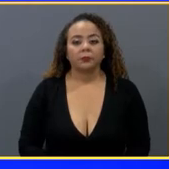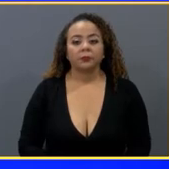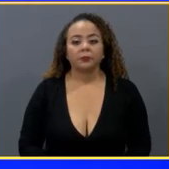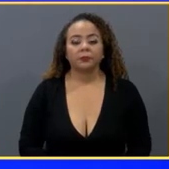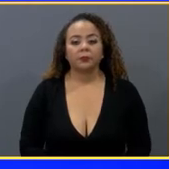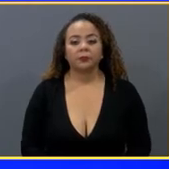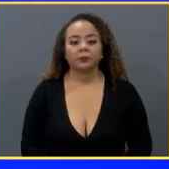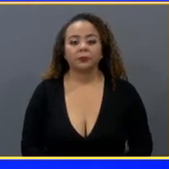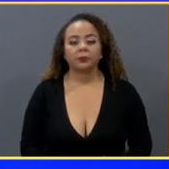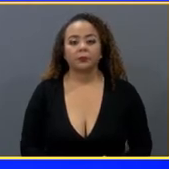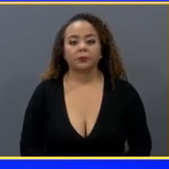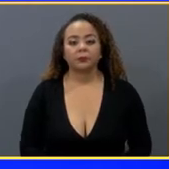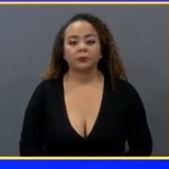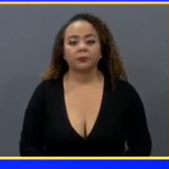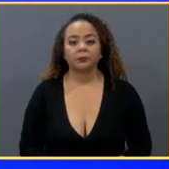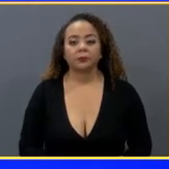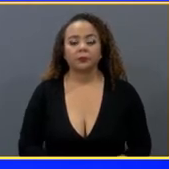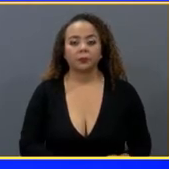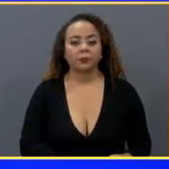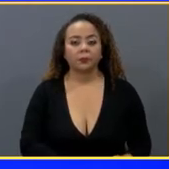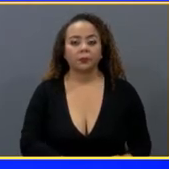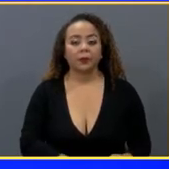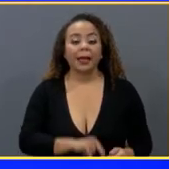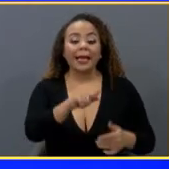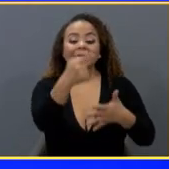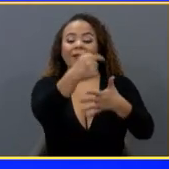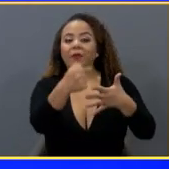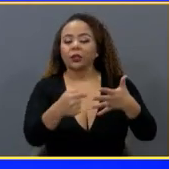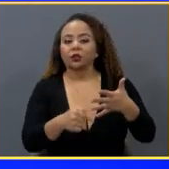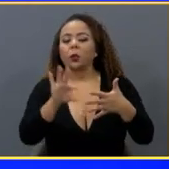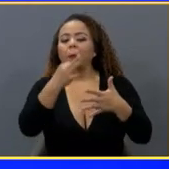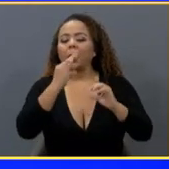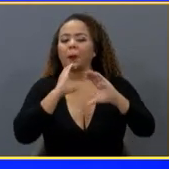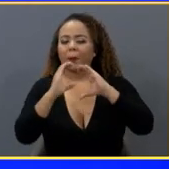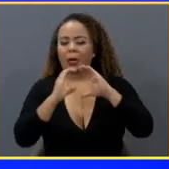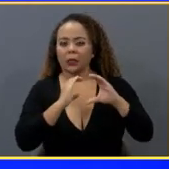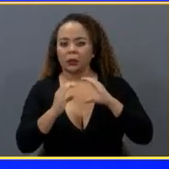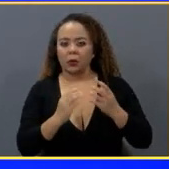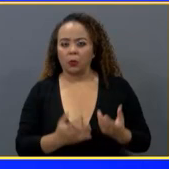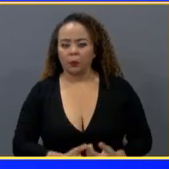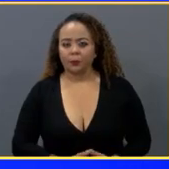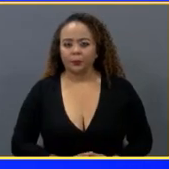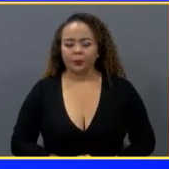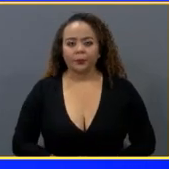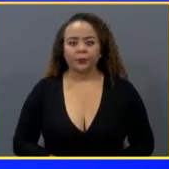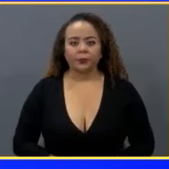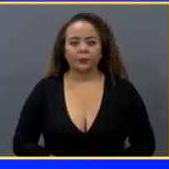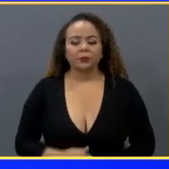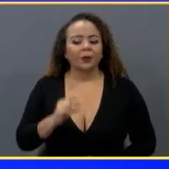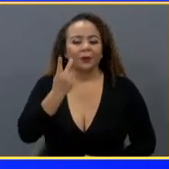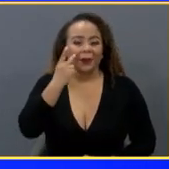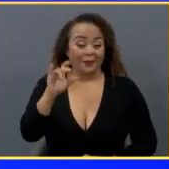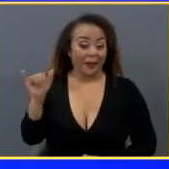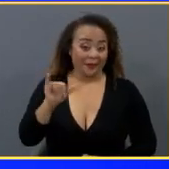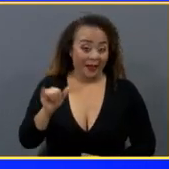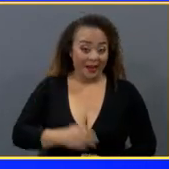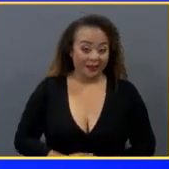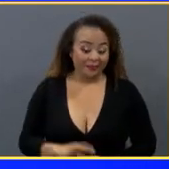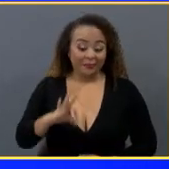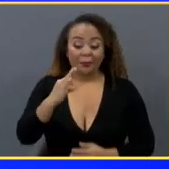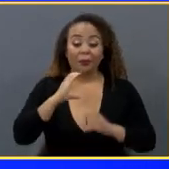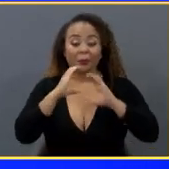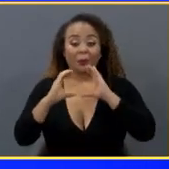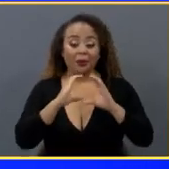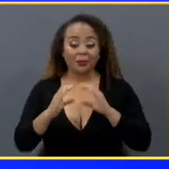ese factor de los medios de comunicación no nos, no nos ven igual, los medios de comunicación